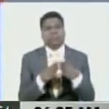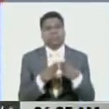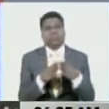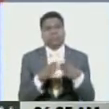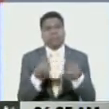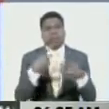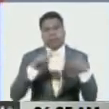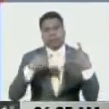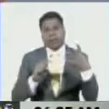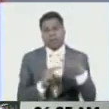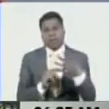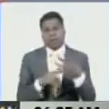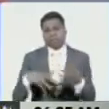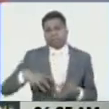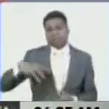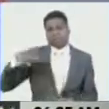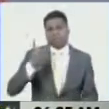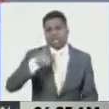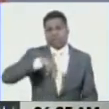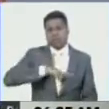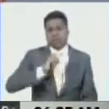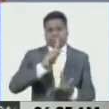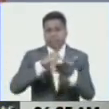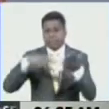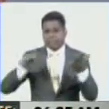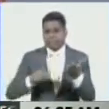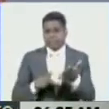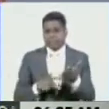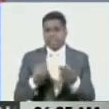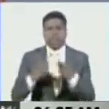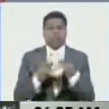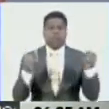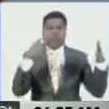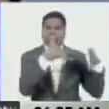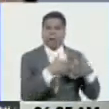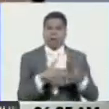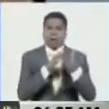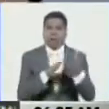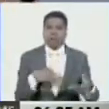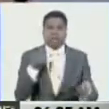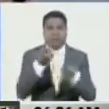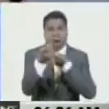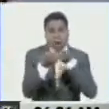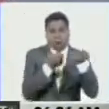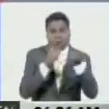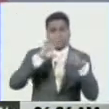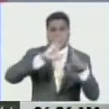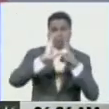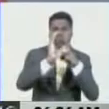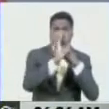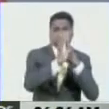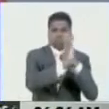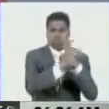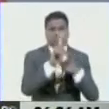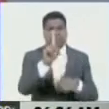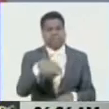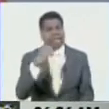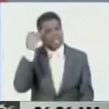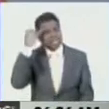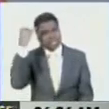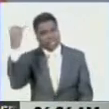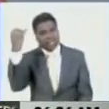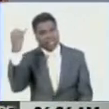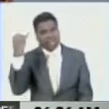todas nuestras riquezas por parte del imperialismo. Es una dominación cultural e